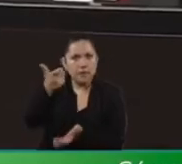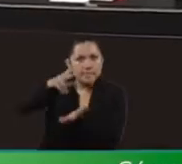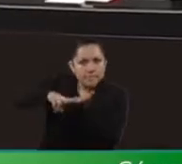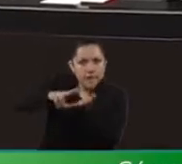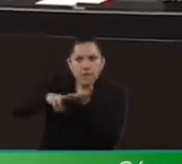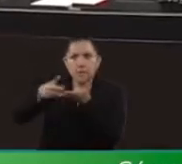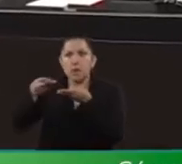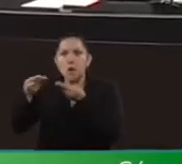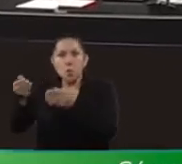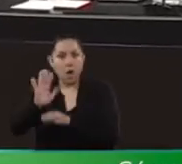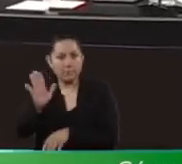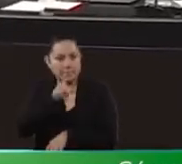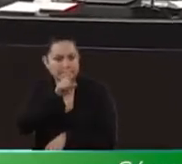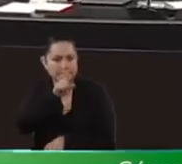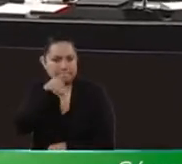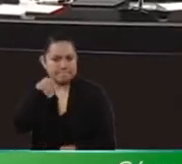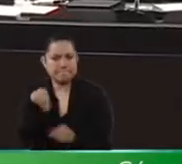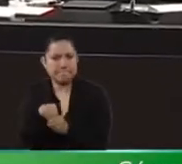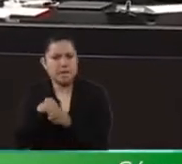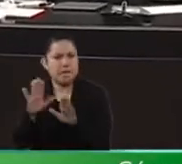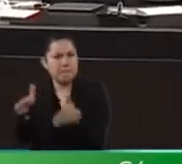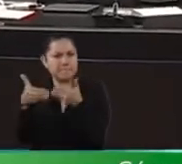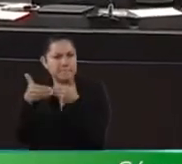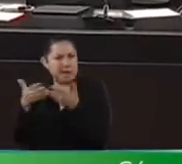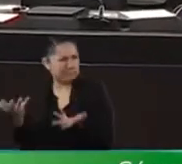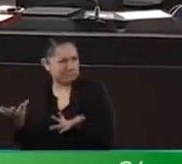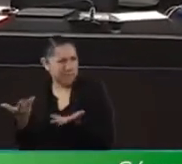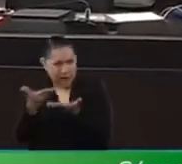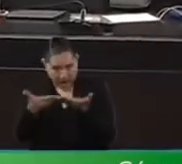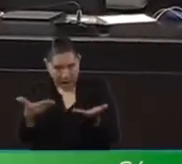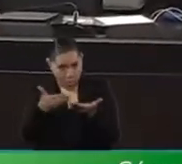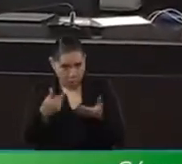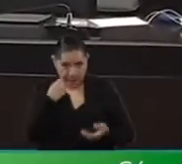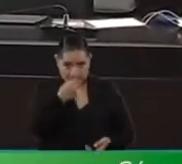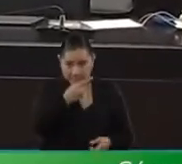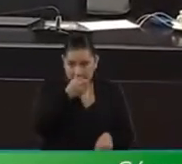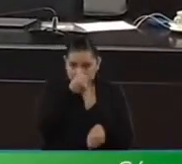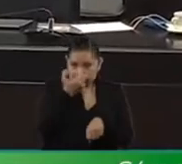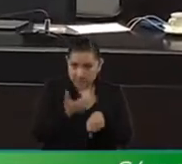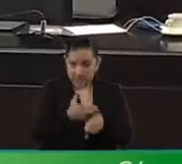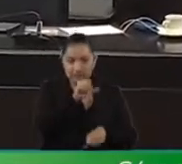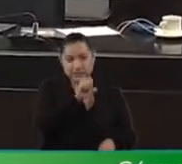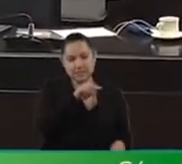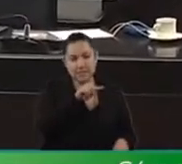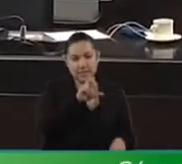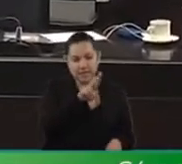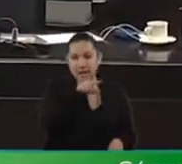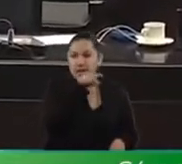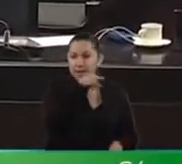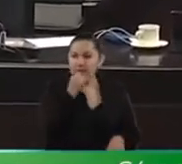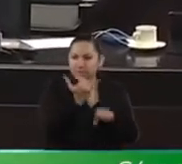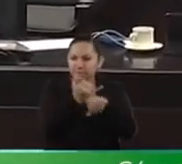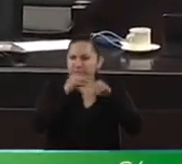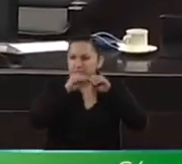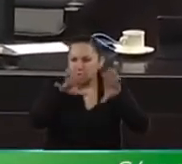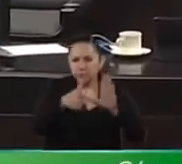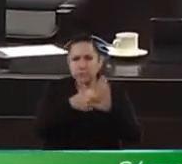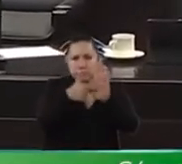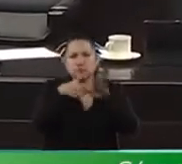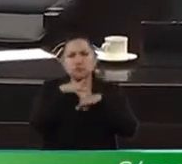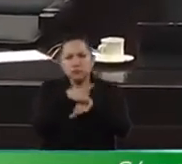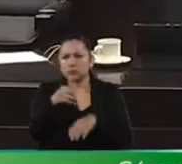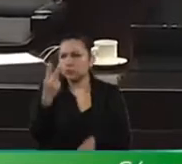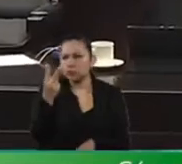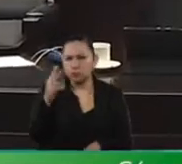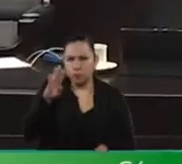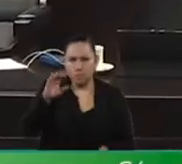hoy, la Secretaría de Energía se niega a dar la información del presupuesto ejercido en la refinería de Dos